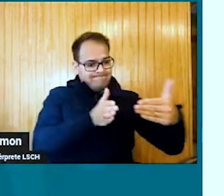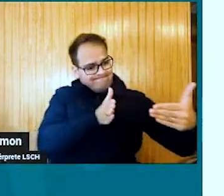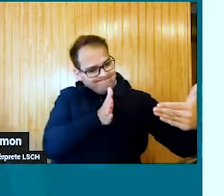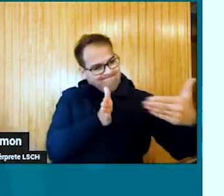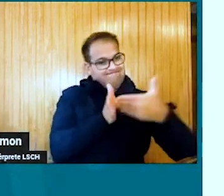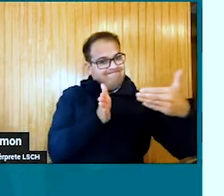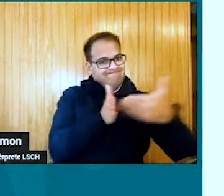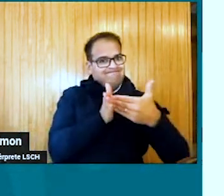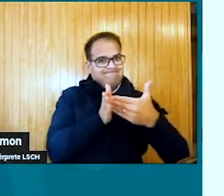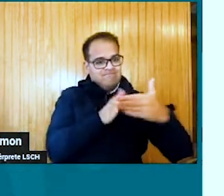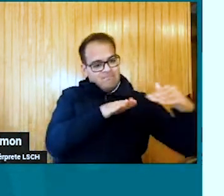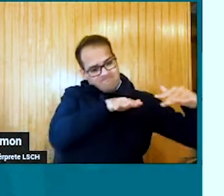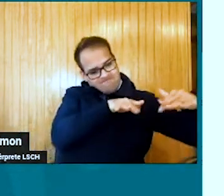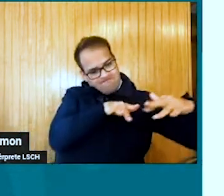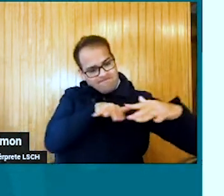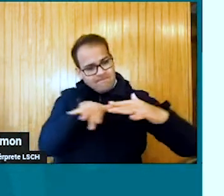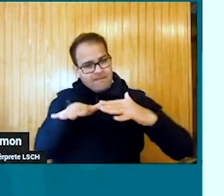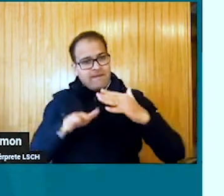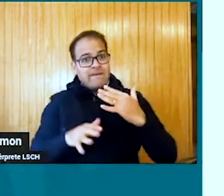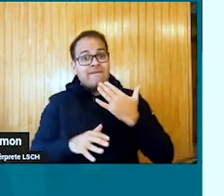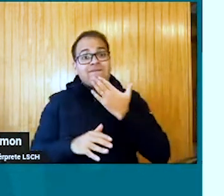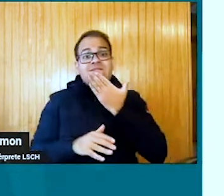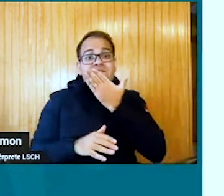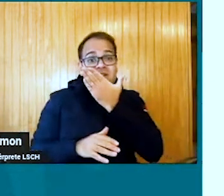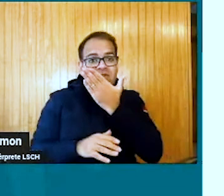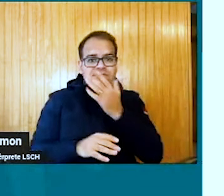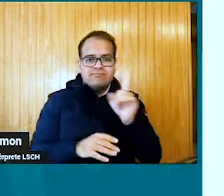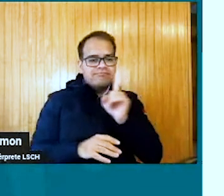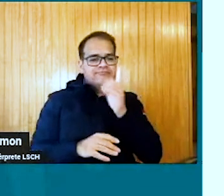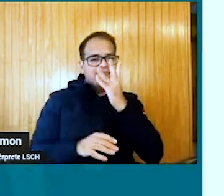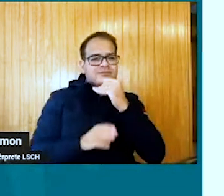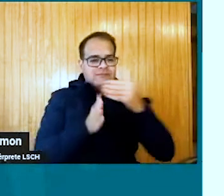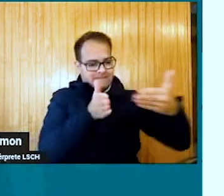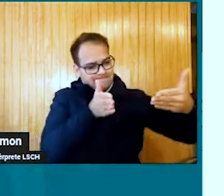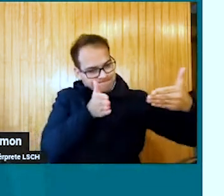entrada del aire frío.